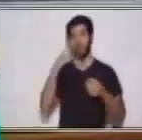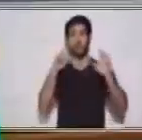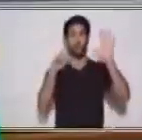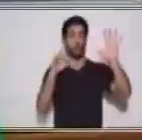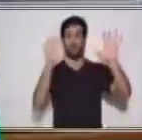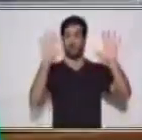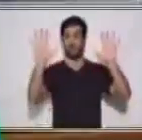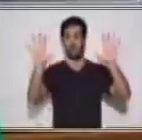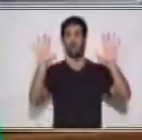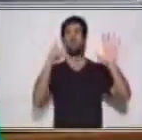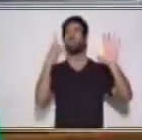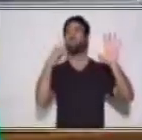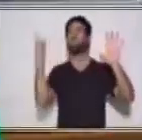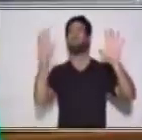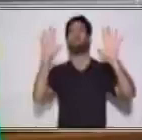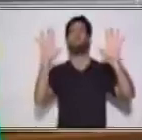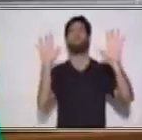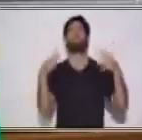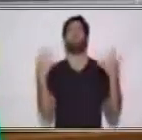acá?